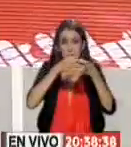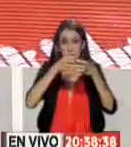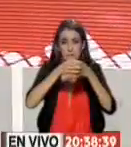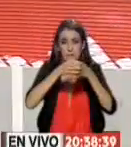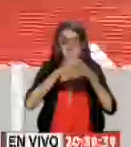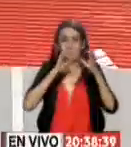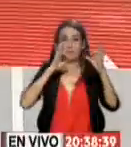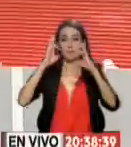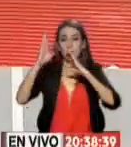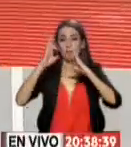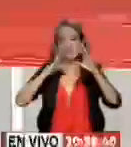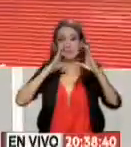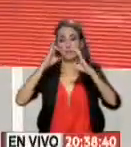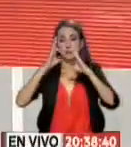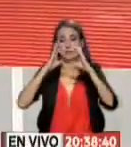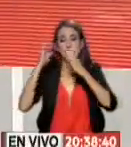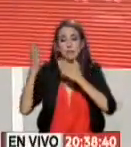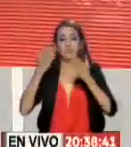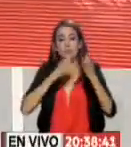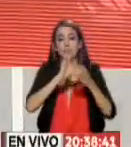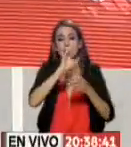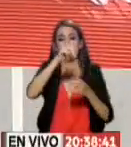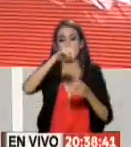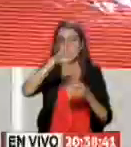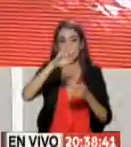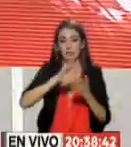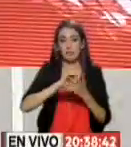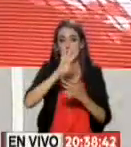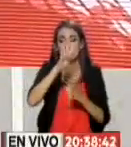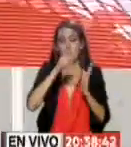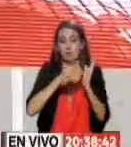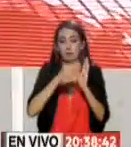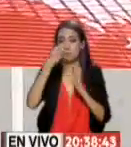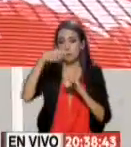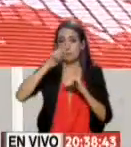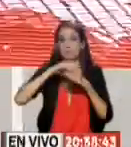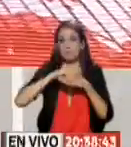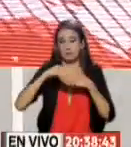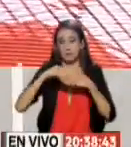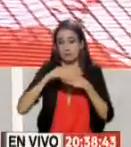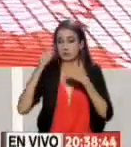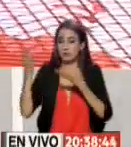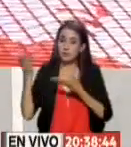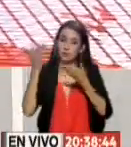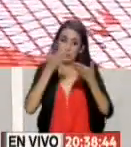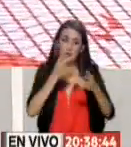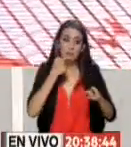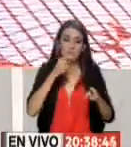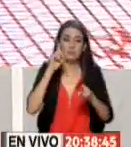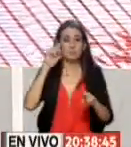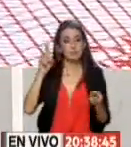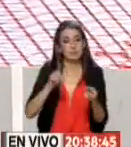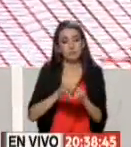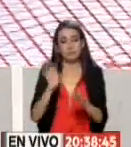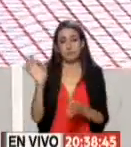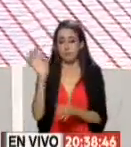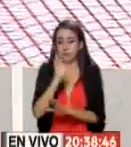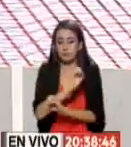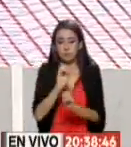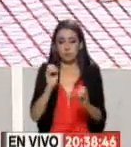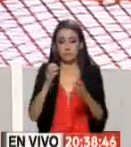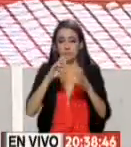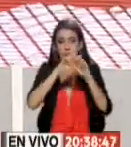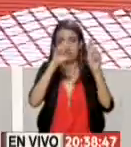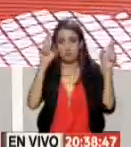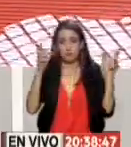de Telecomunicaciones, CNT. 4.000 millones de dólares no es una cifra convincente, según indica el representante del Comité